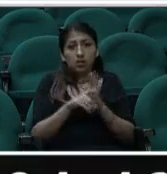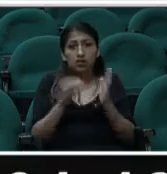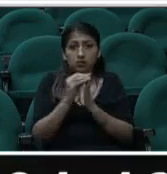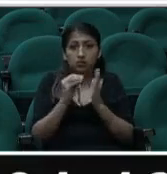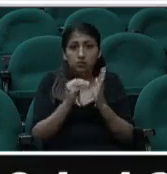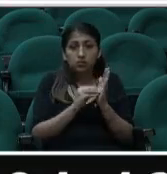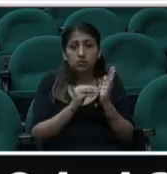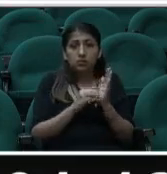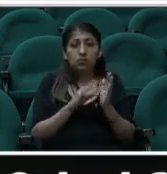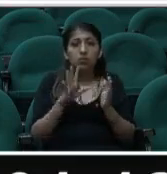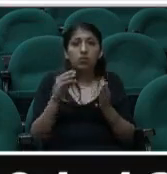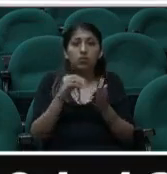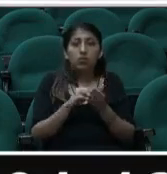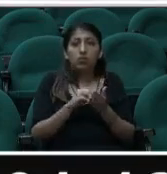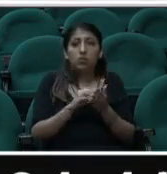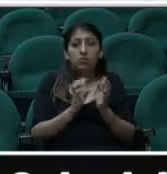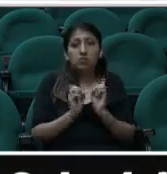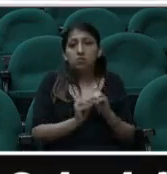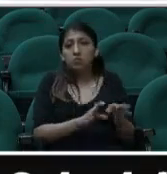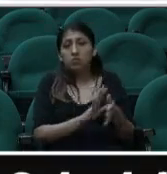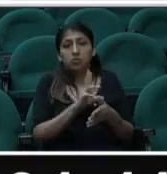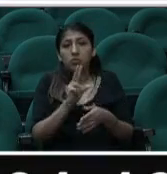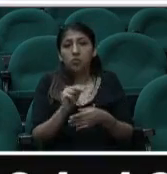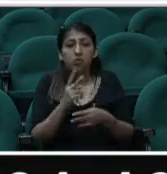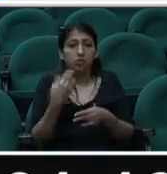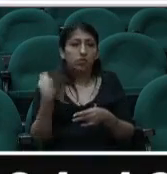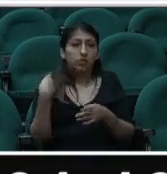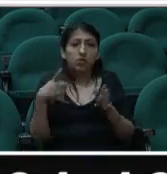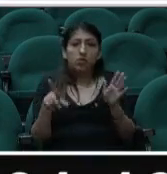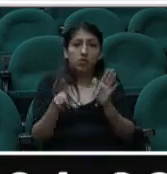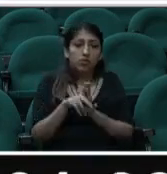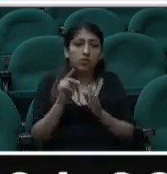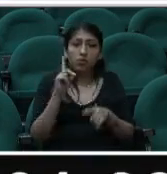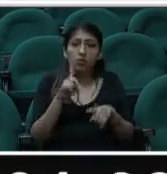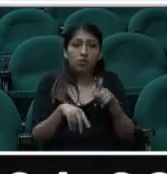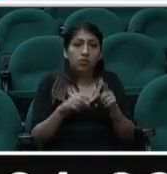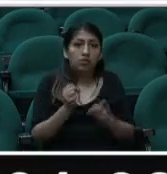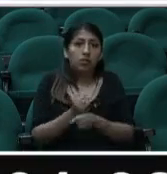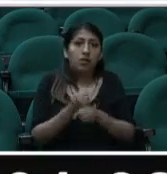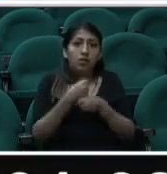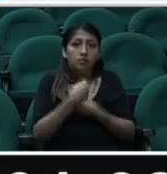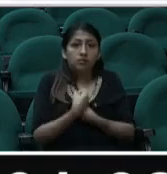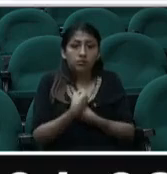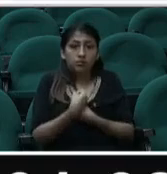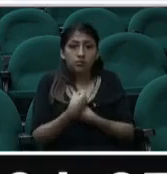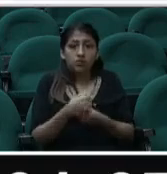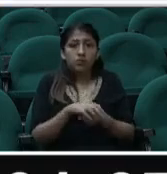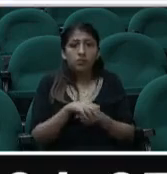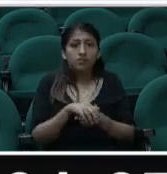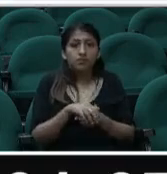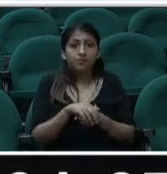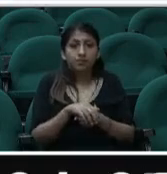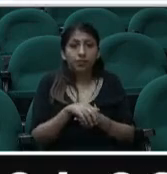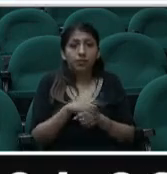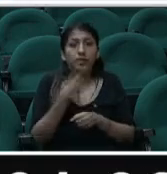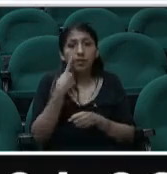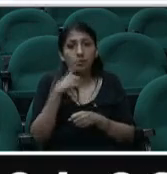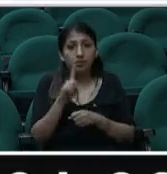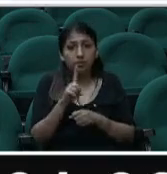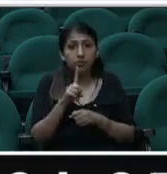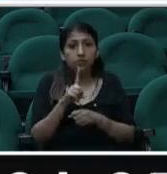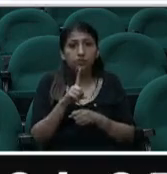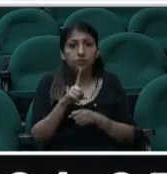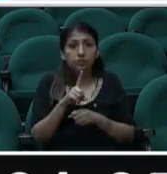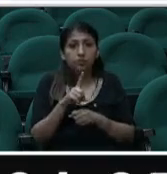momento como la letra muerta porque no tienen un reglamento y no pueden ser aplicadas pero sin